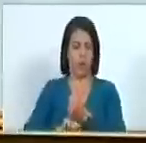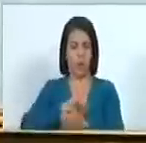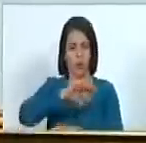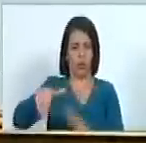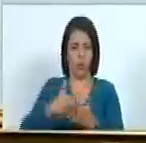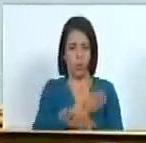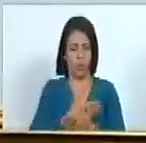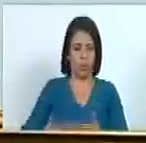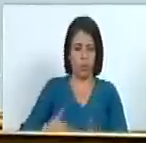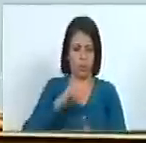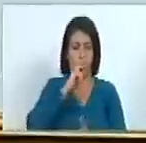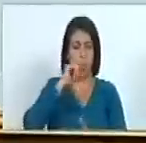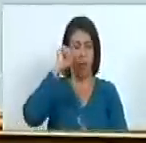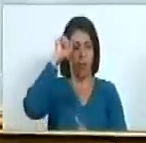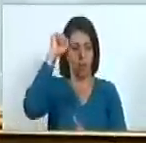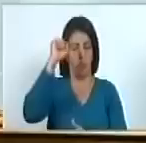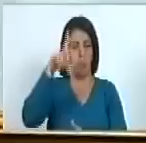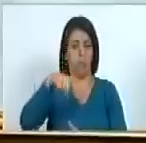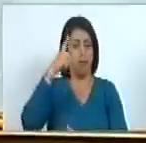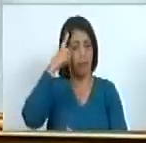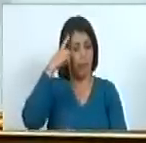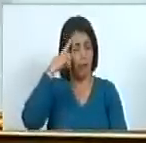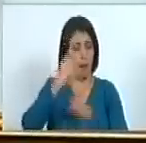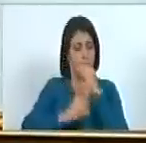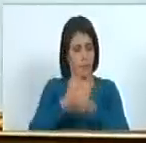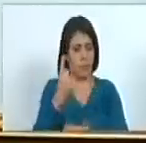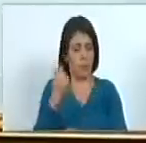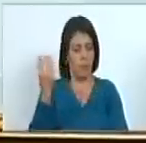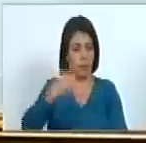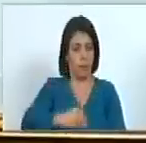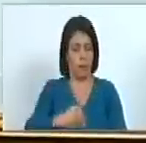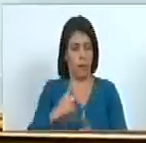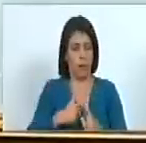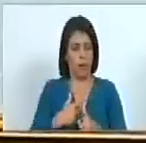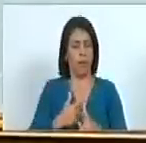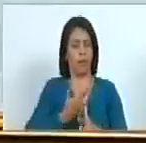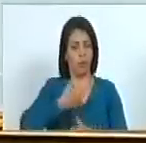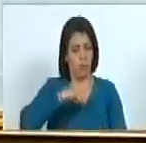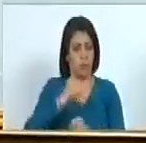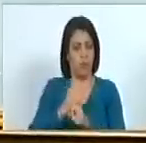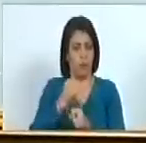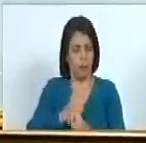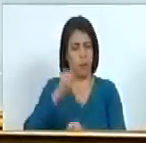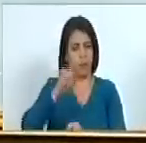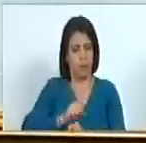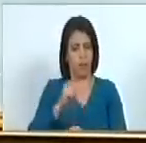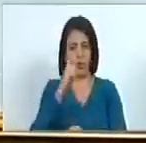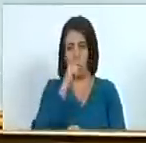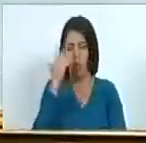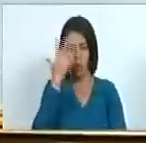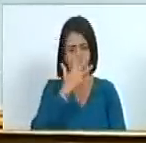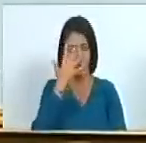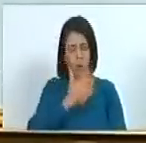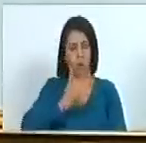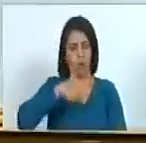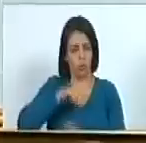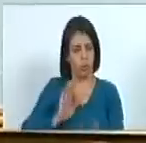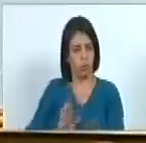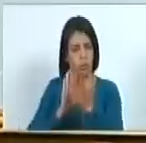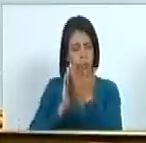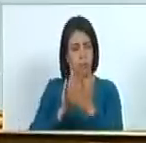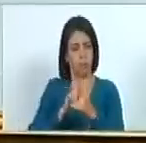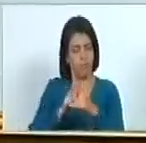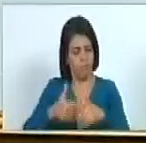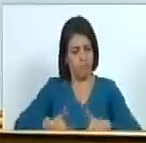respaldamos al presidente obrero Nicolás Maduro. Sabemos que hace falta hacer muchísimo más por nuestra clase obrera. No tengan duda que nos pondremos al frente a meter